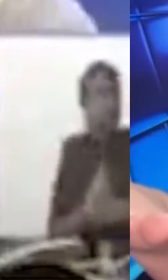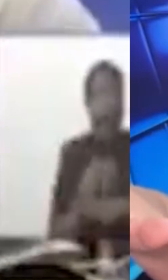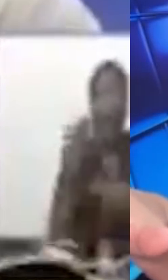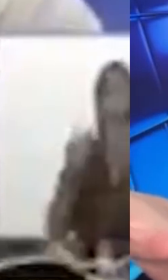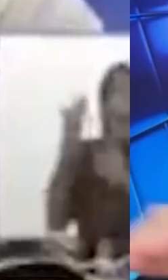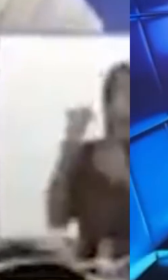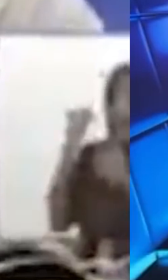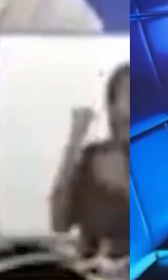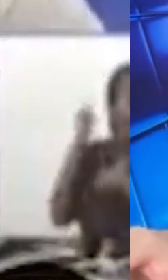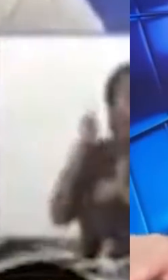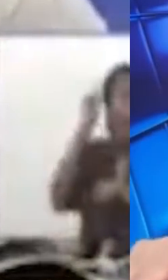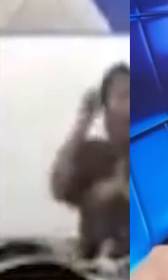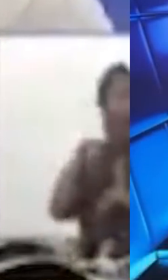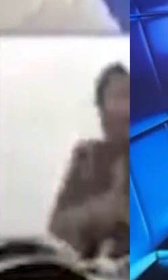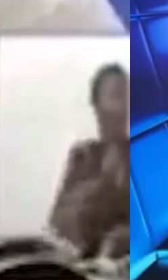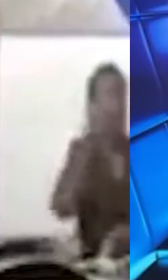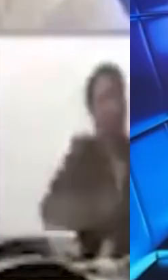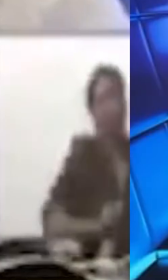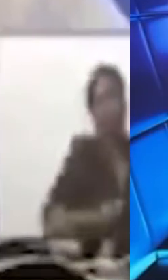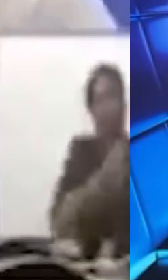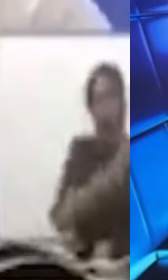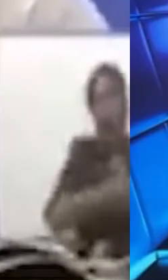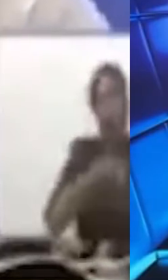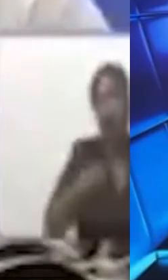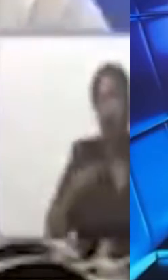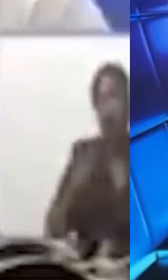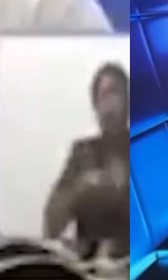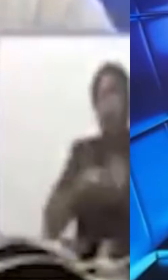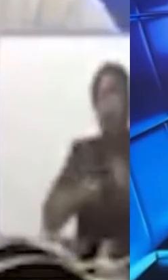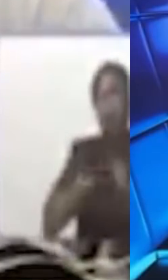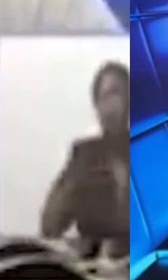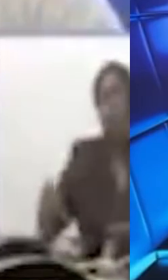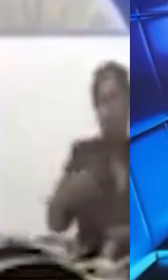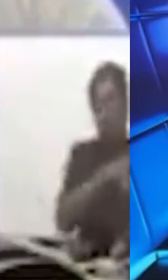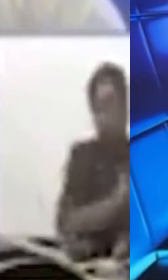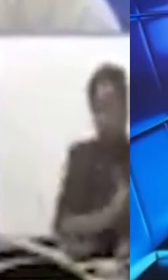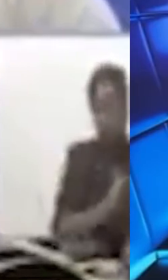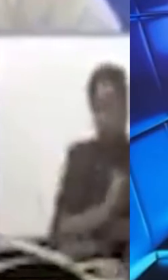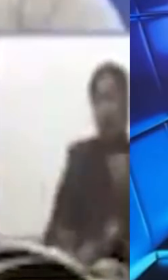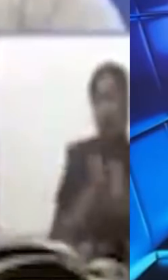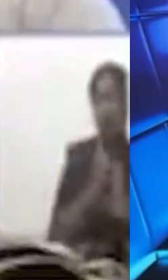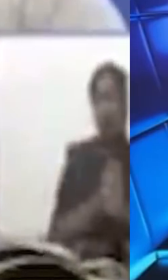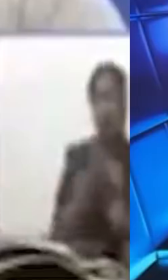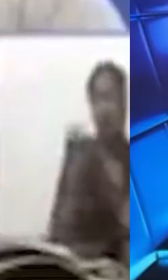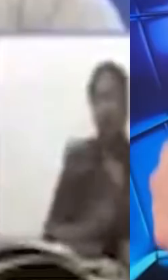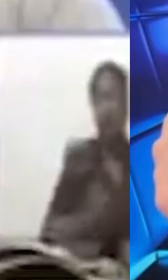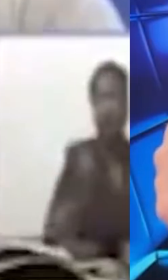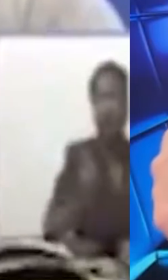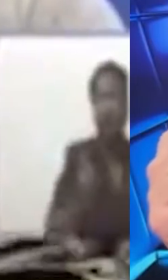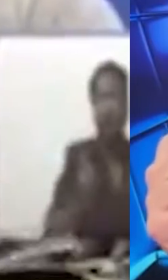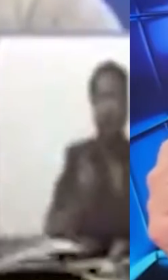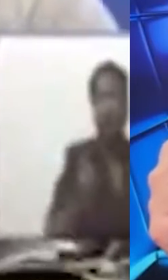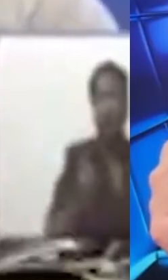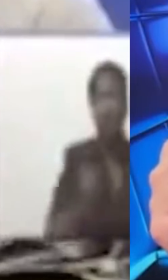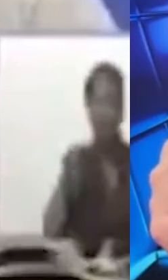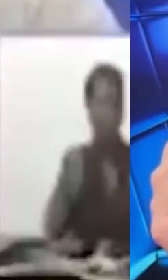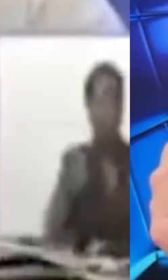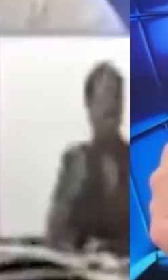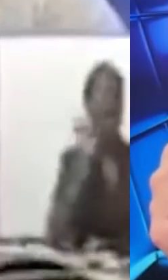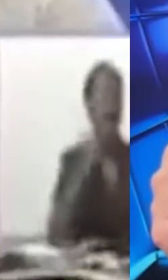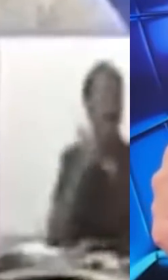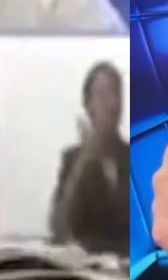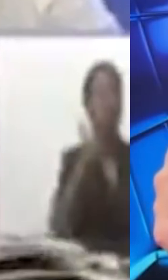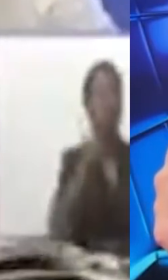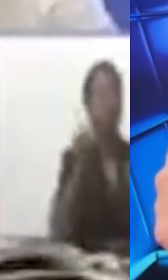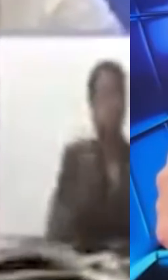tomó una decisión muy inteligente que la ha tomado toda la provincia del país de la utilización en el transporte fúnebre de medios especializados. ¿Qué